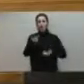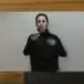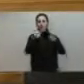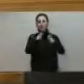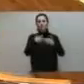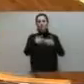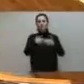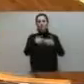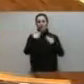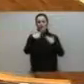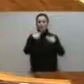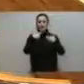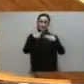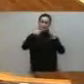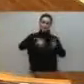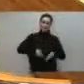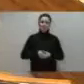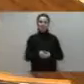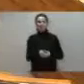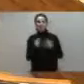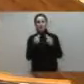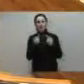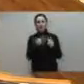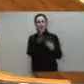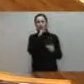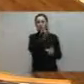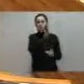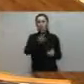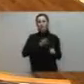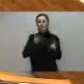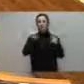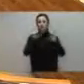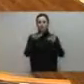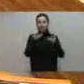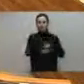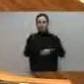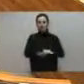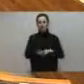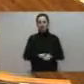gracias. Gracias, señoría. Tiene la palabra el Consejo de Gobierno.